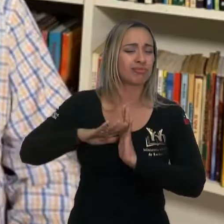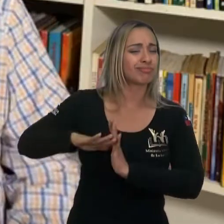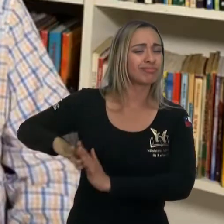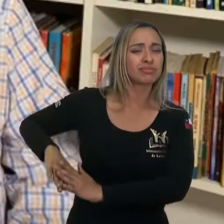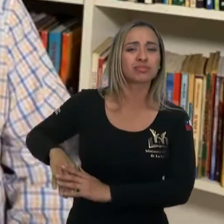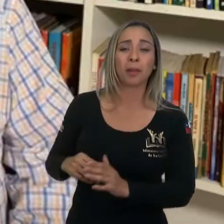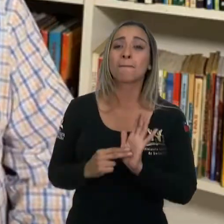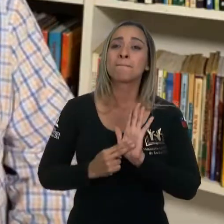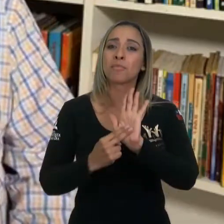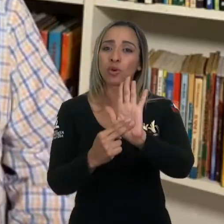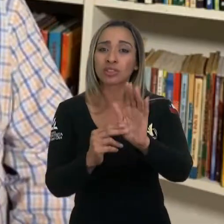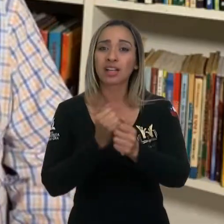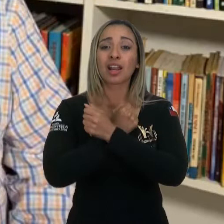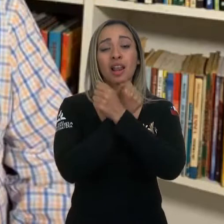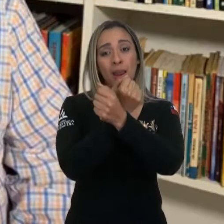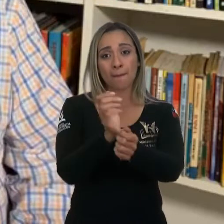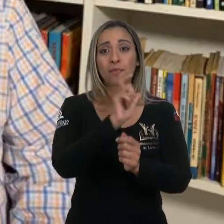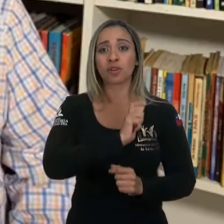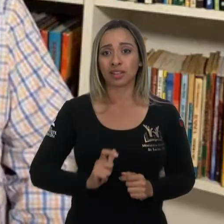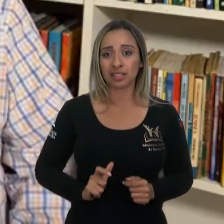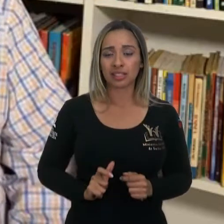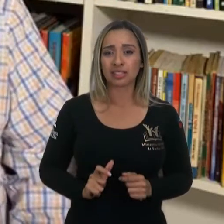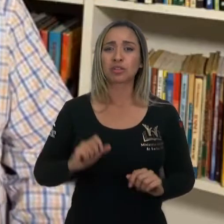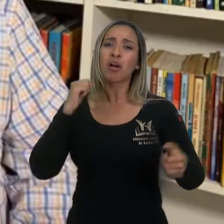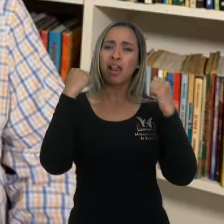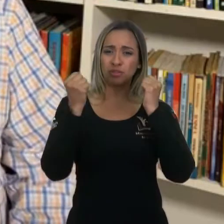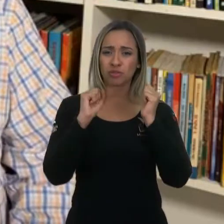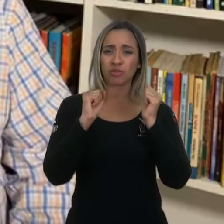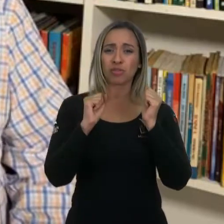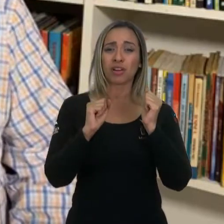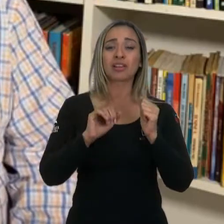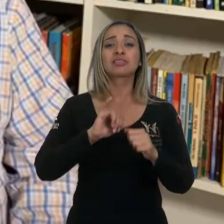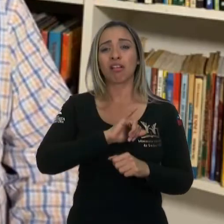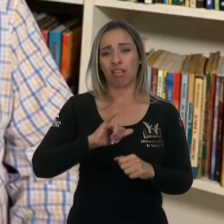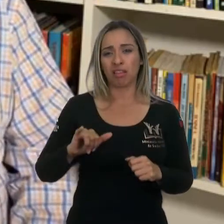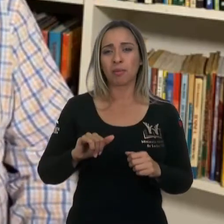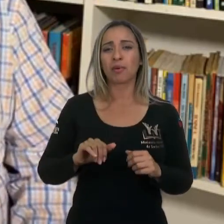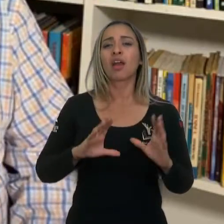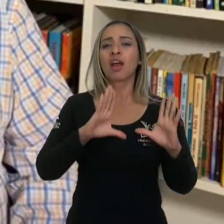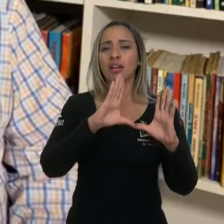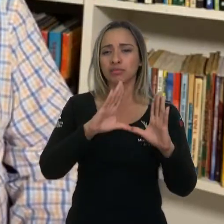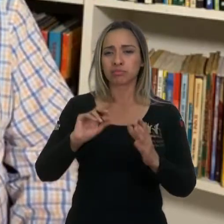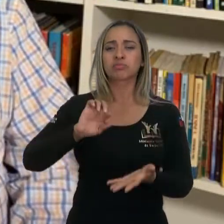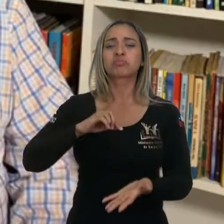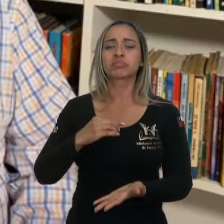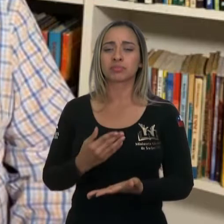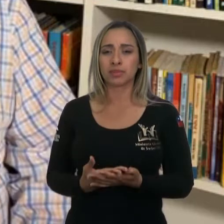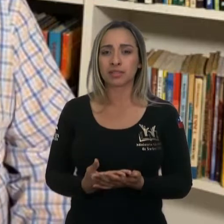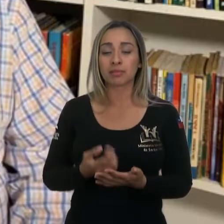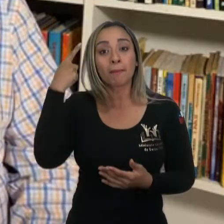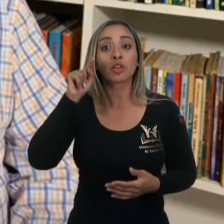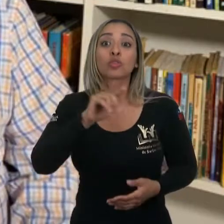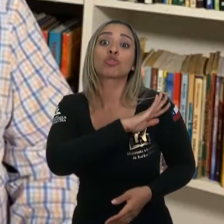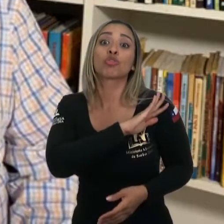el amor de Cristo por las personas. Pero la turbulencia pasará y tu fe estará mucho más madura. Habrás